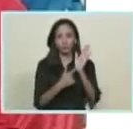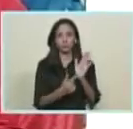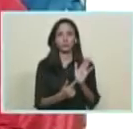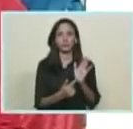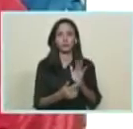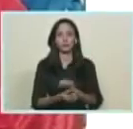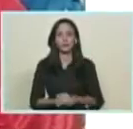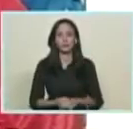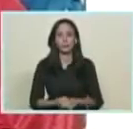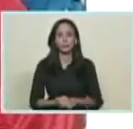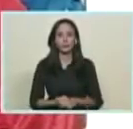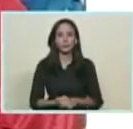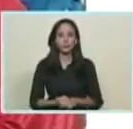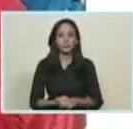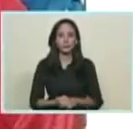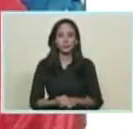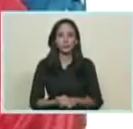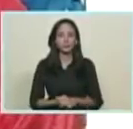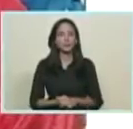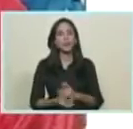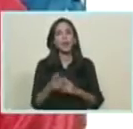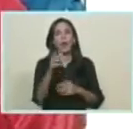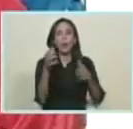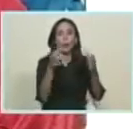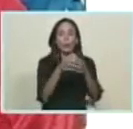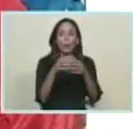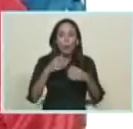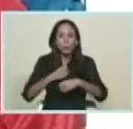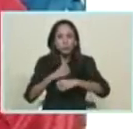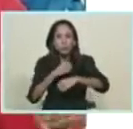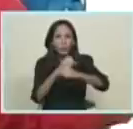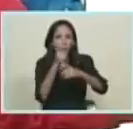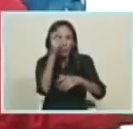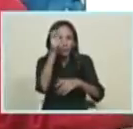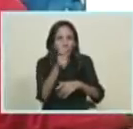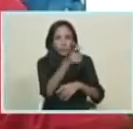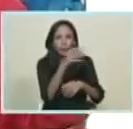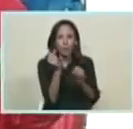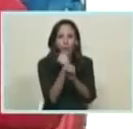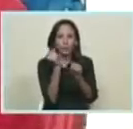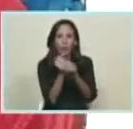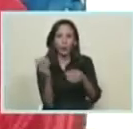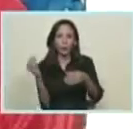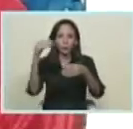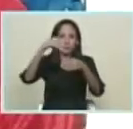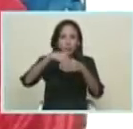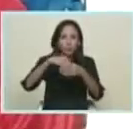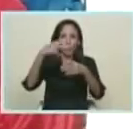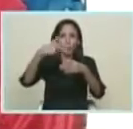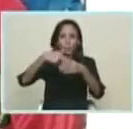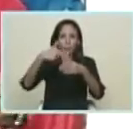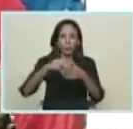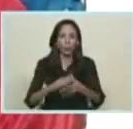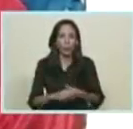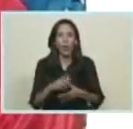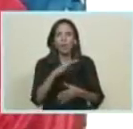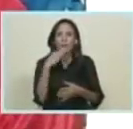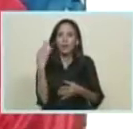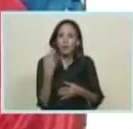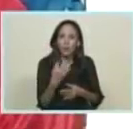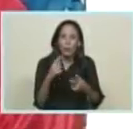querido compañero. Tienes clase obrera. Tienes plan. Tienes la